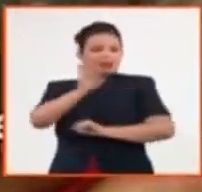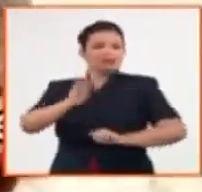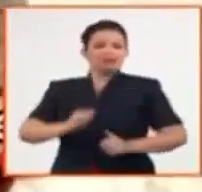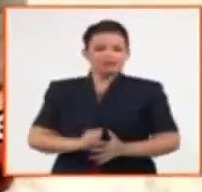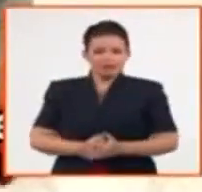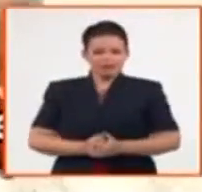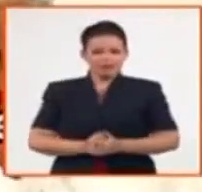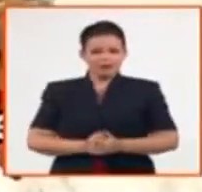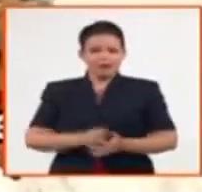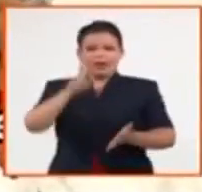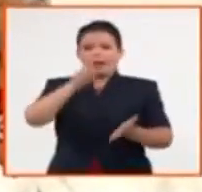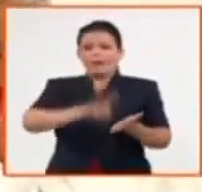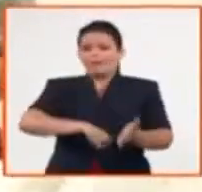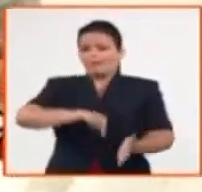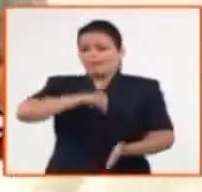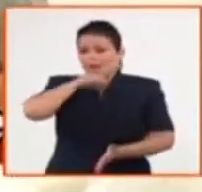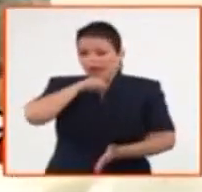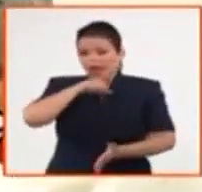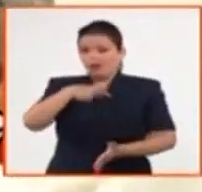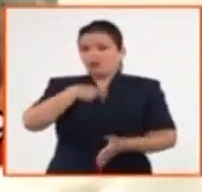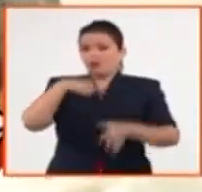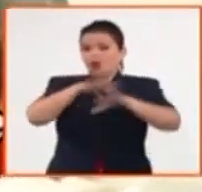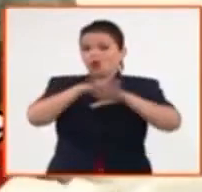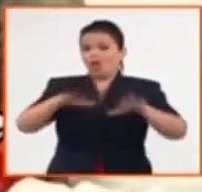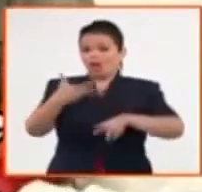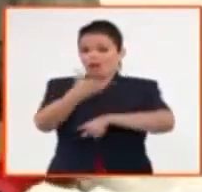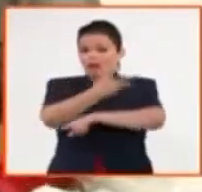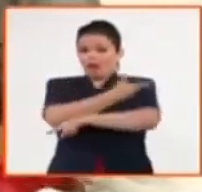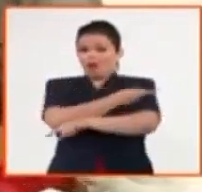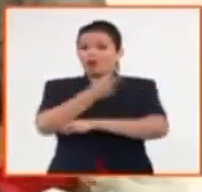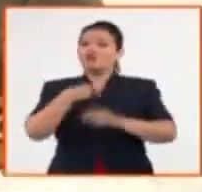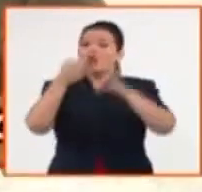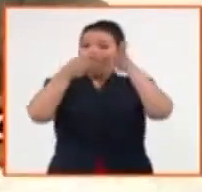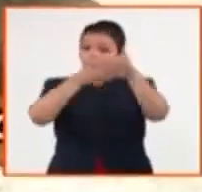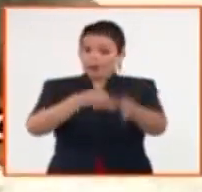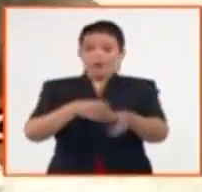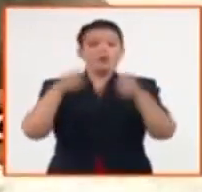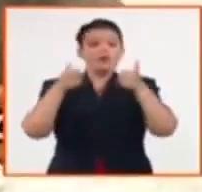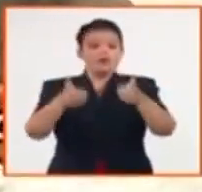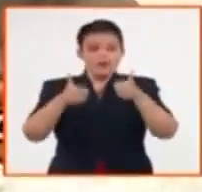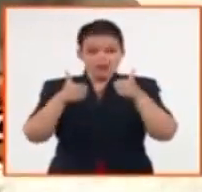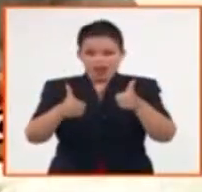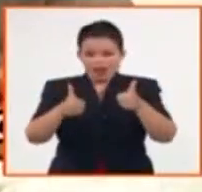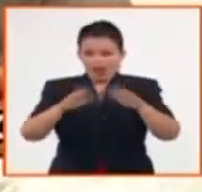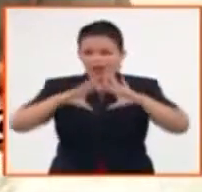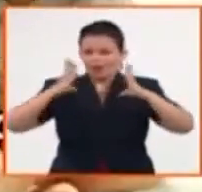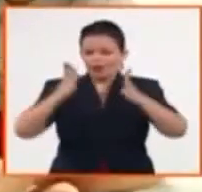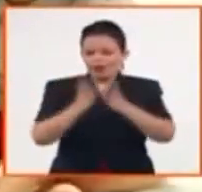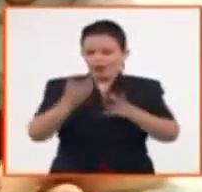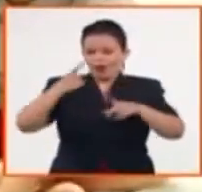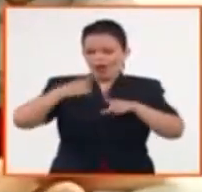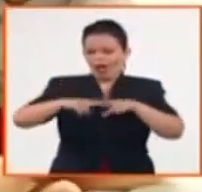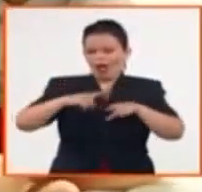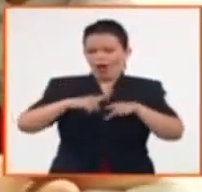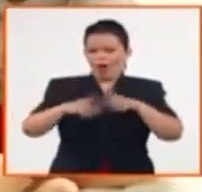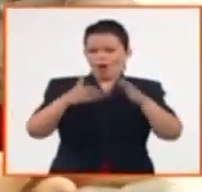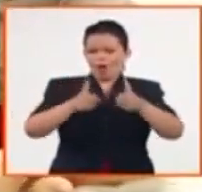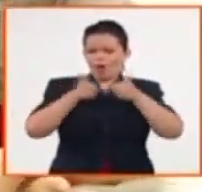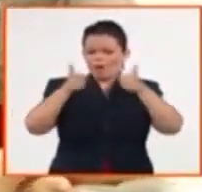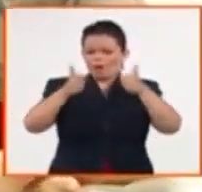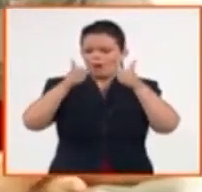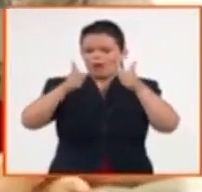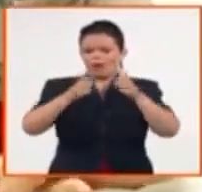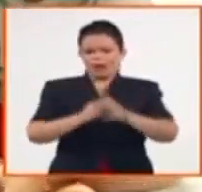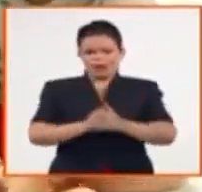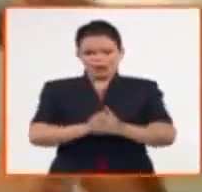Papá, cuando me vacunen me voy a portar muy bien. Todo lo mejor que pueda.